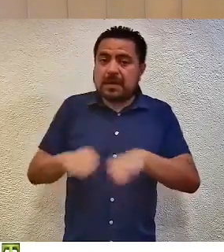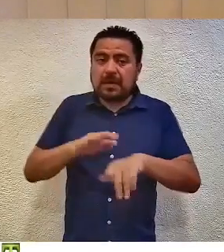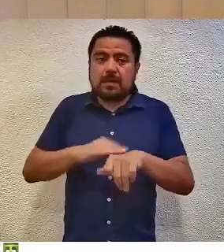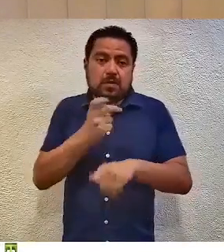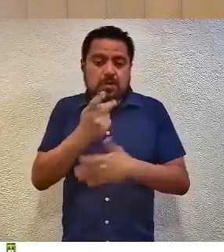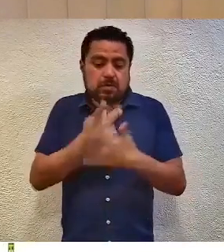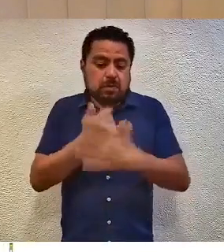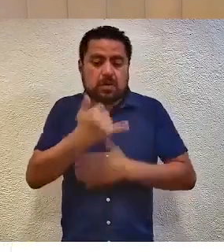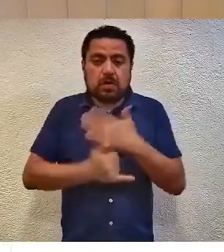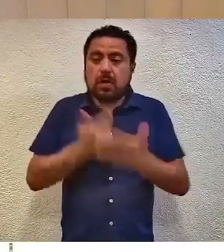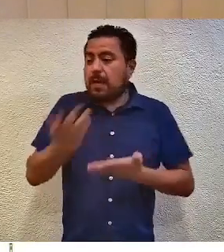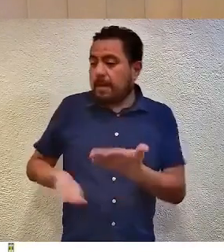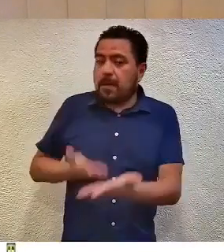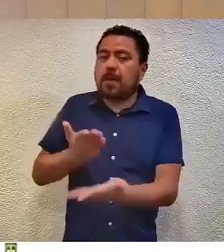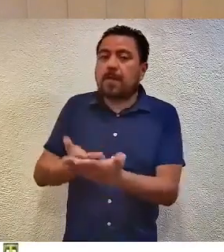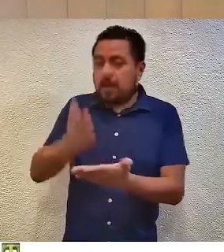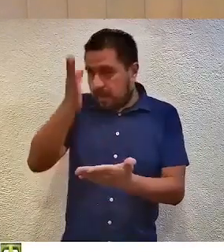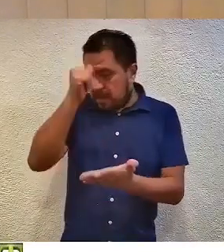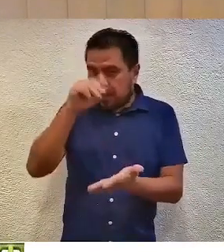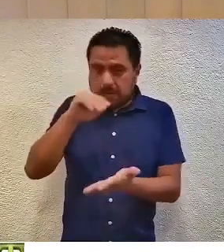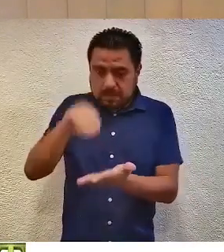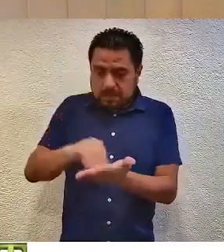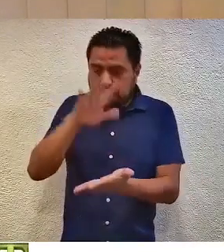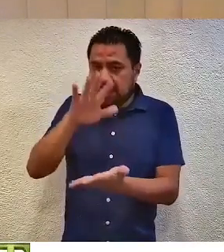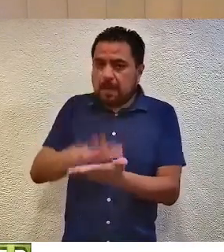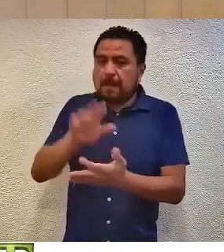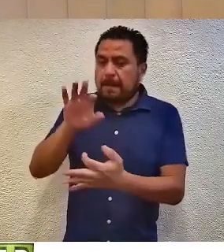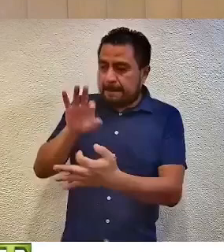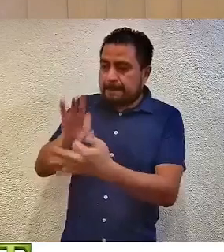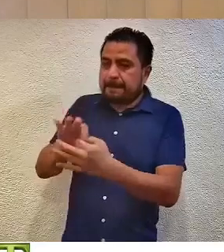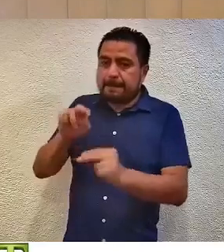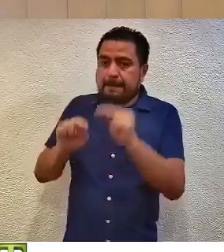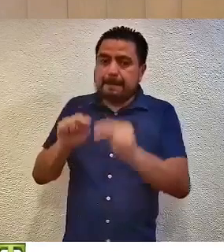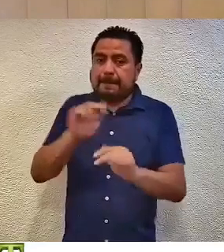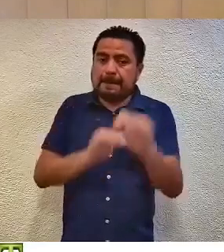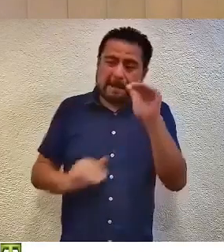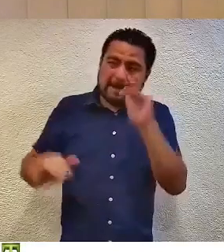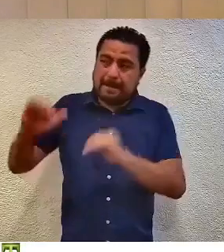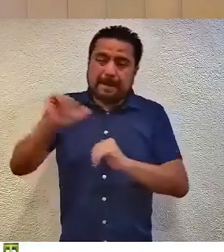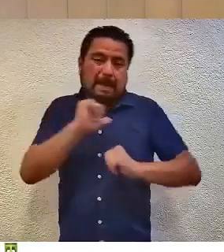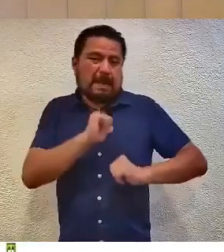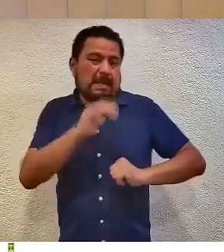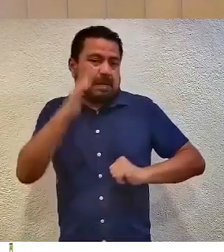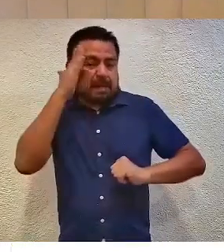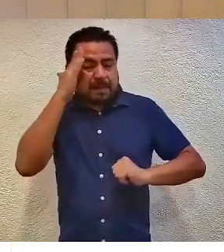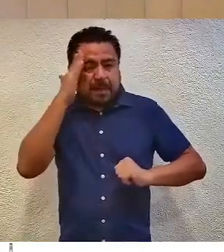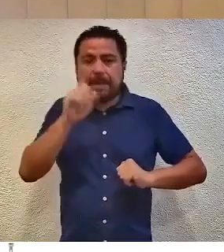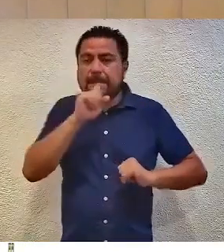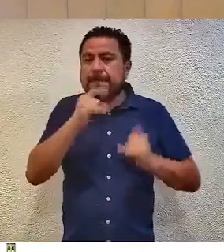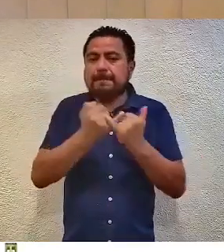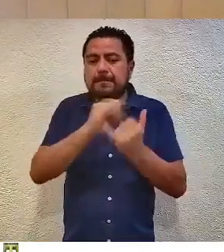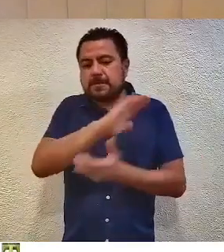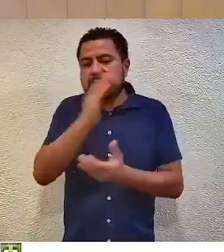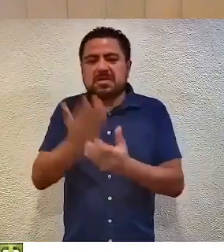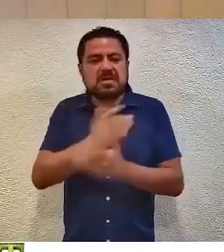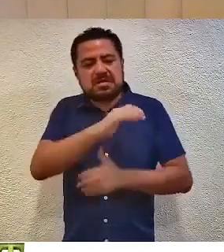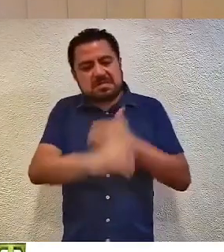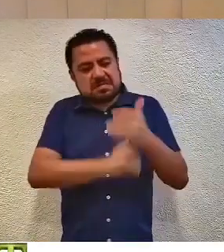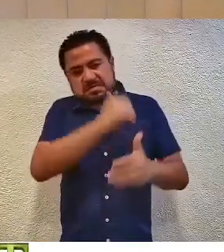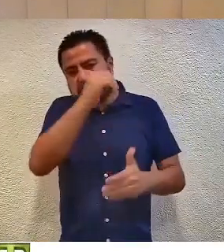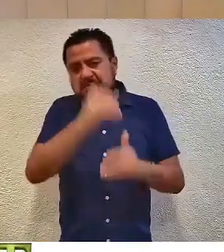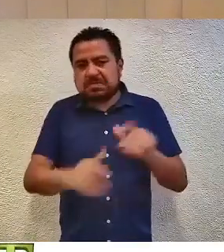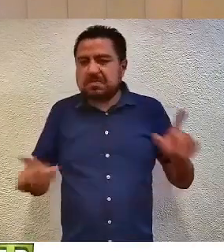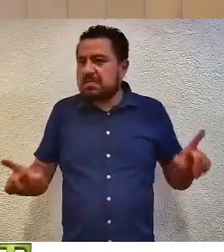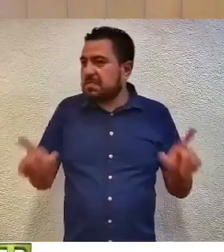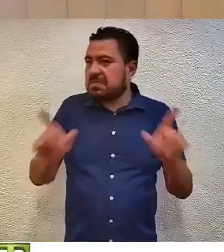de la cuenta se propone la aprobación del convenio, elevarlo a la categoría de laudo ejecutoriado y el archivo del asunto como concluido. Es